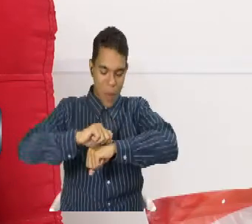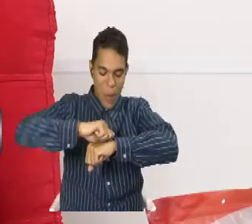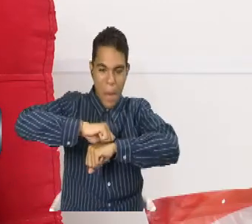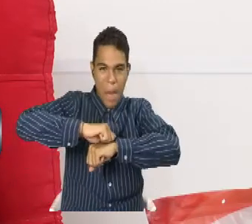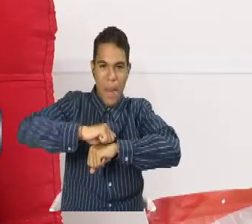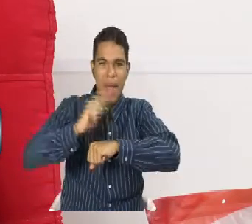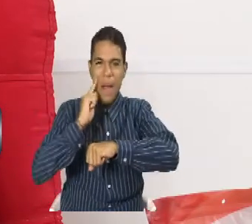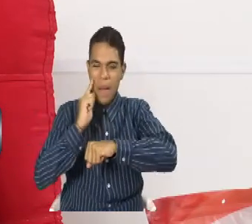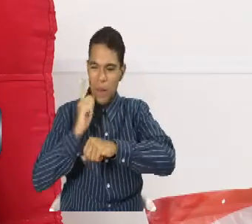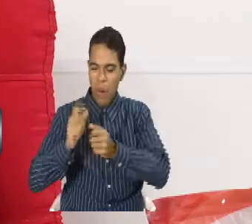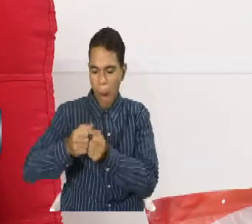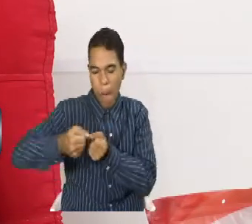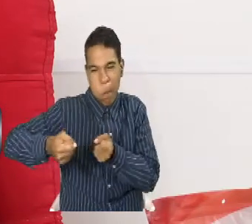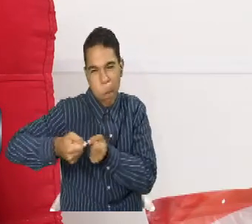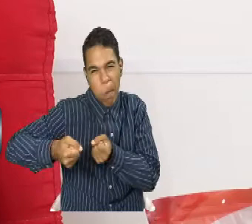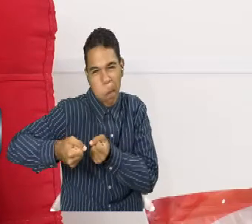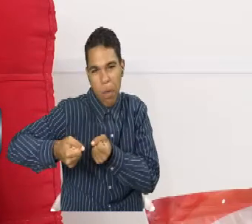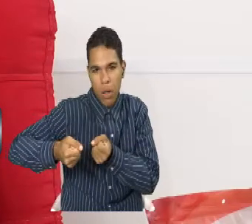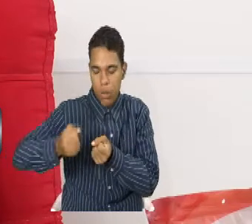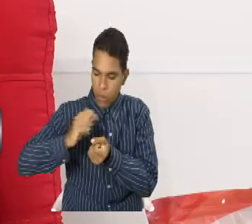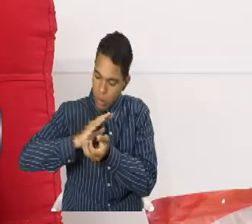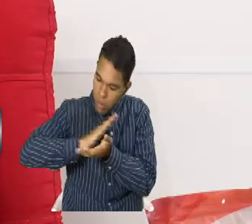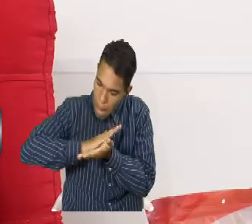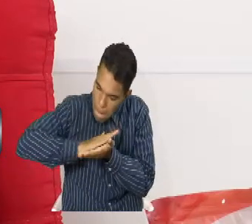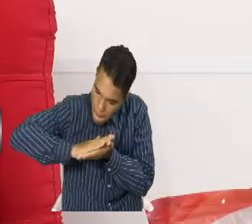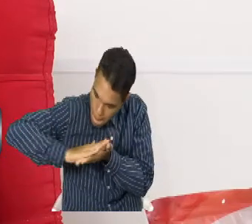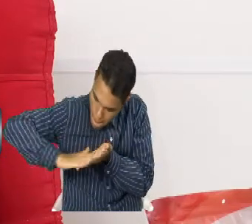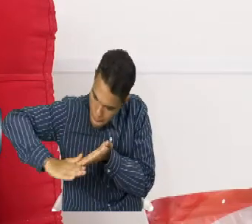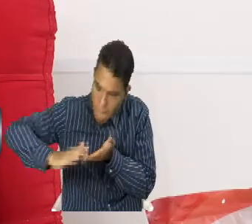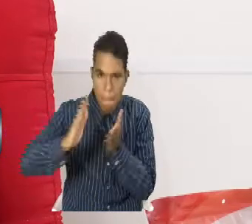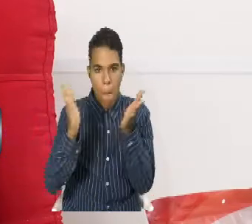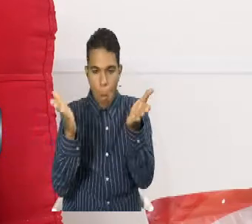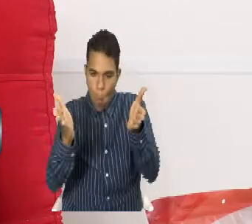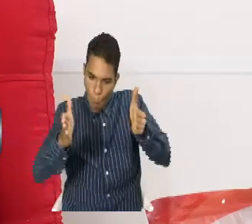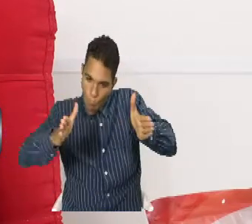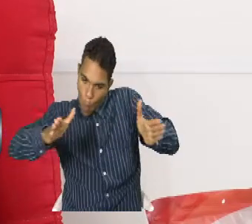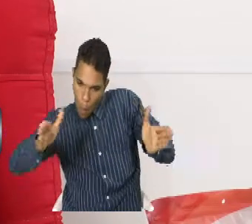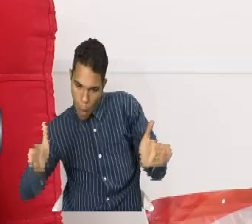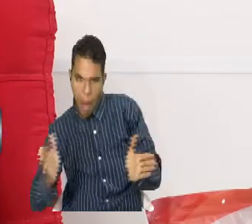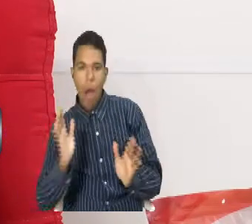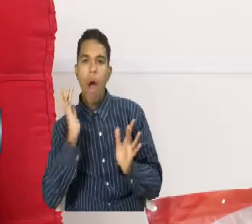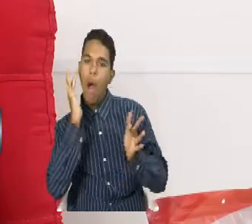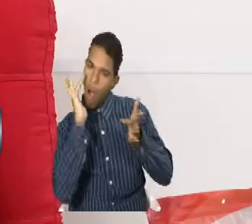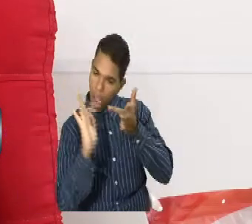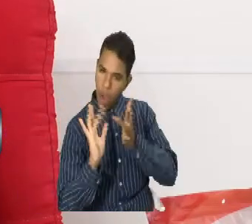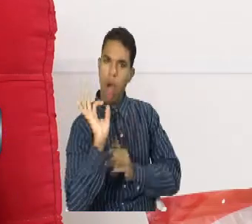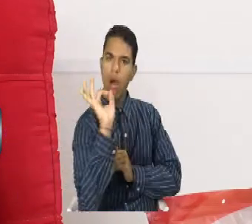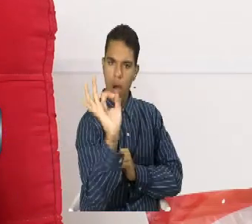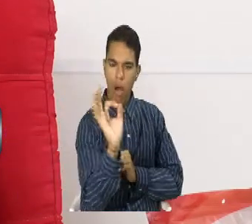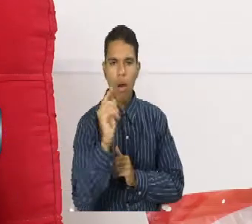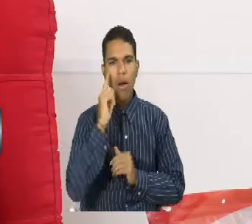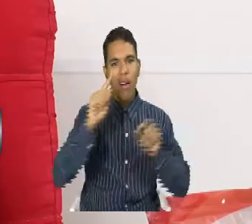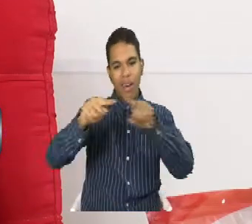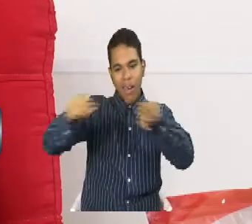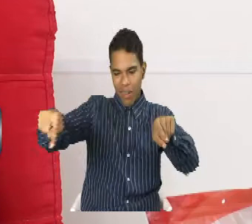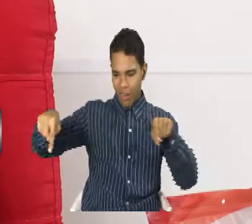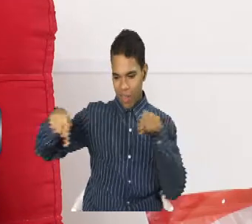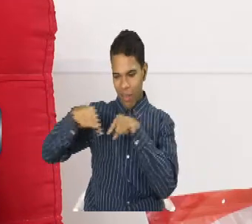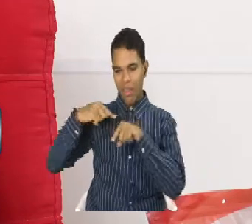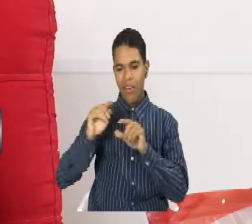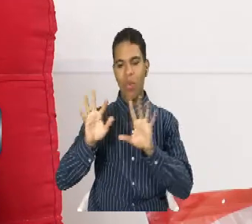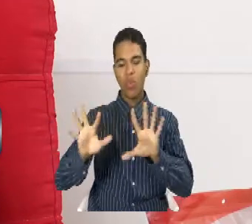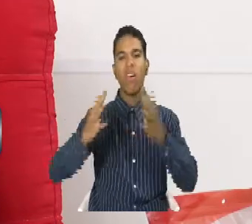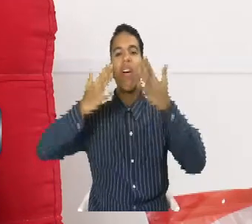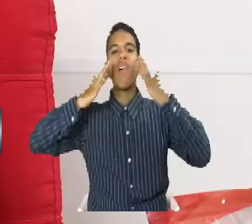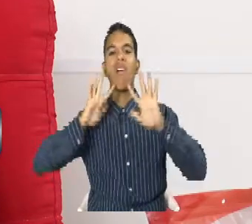se realizan los primeros porque el centro de estética o el cirujano les reconoce solamente 10 días, pero